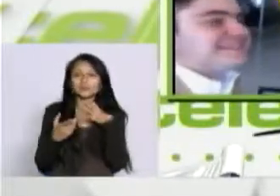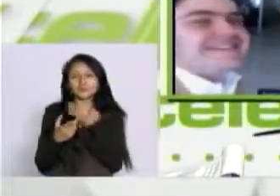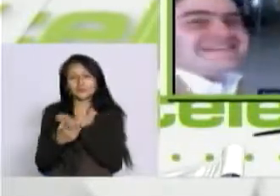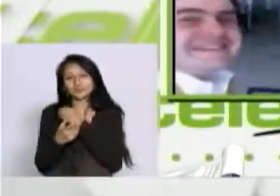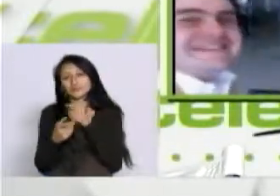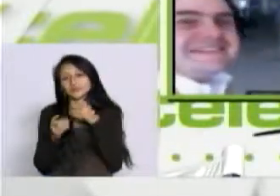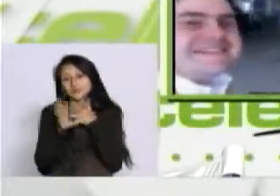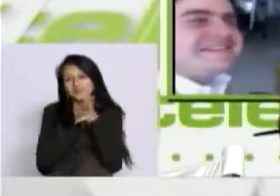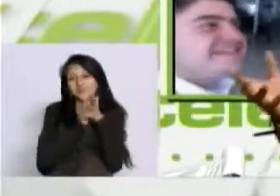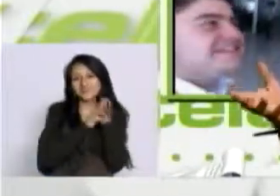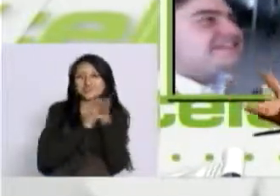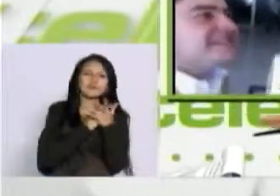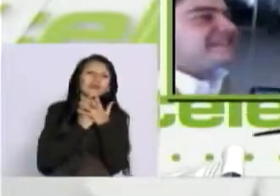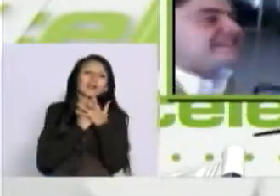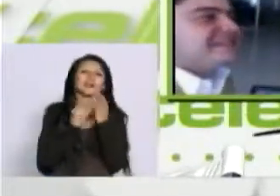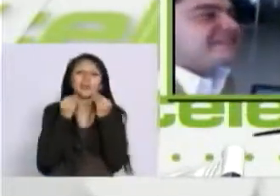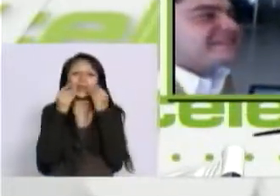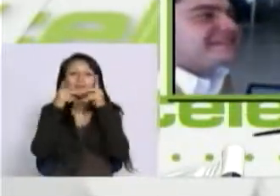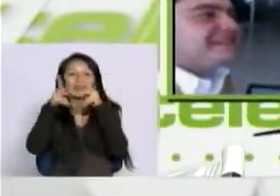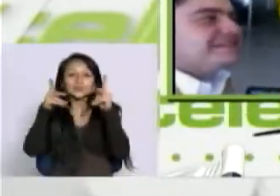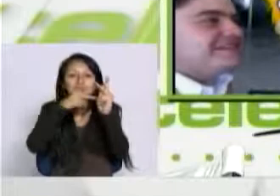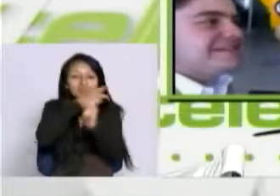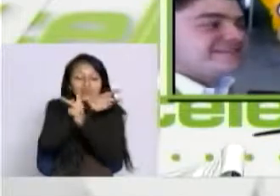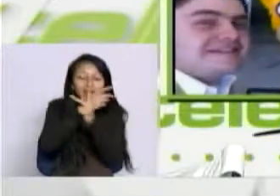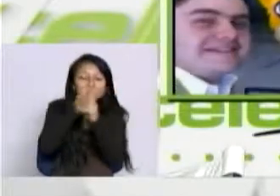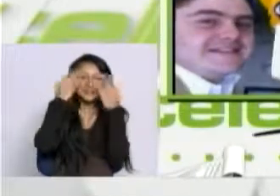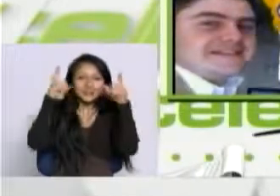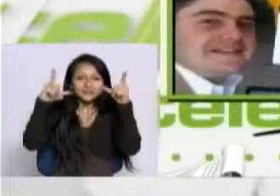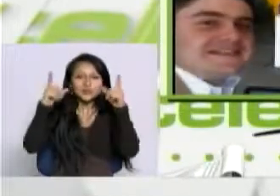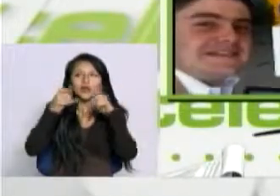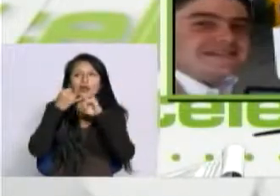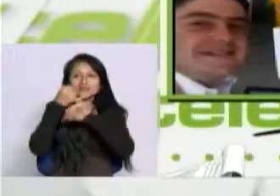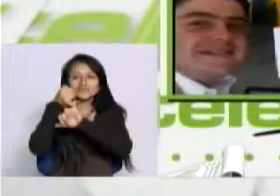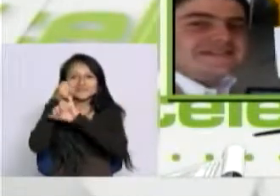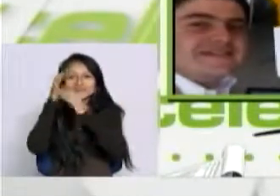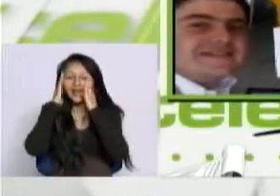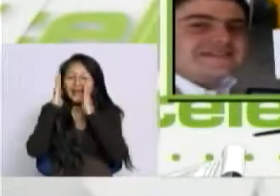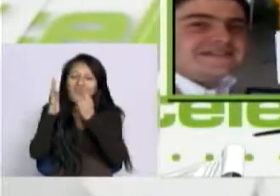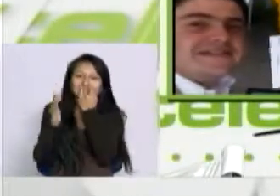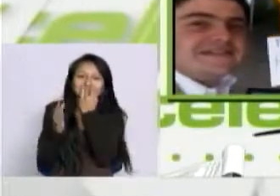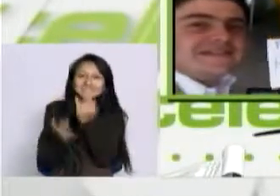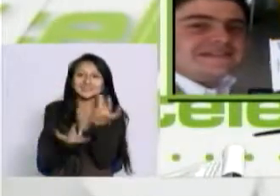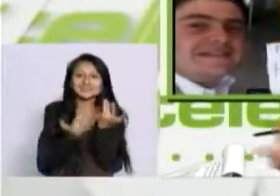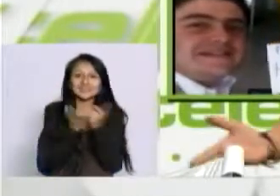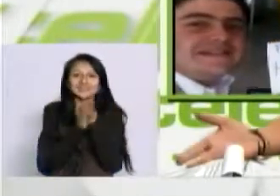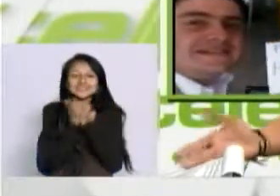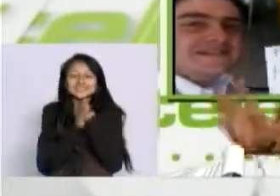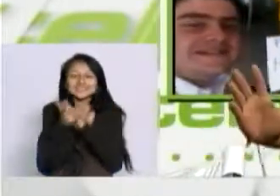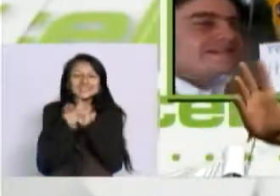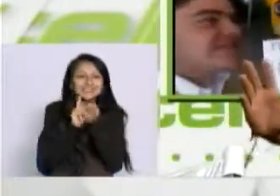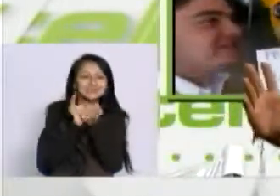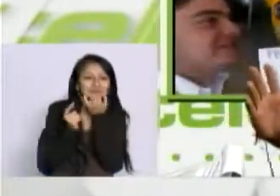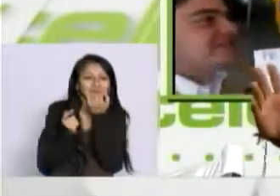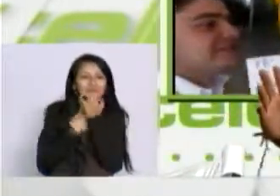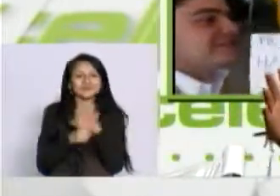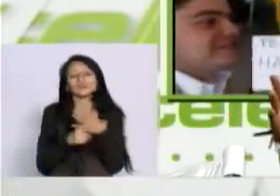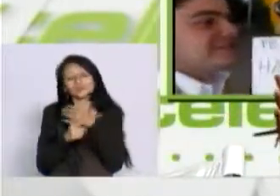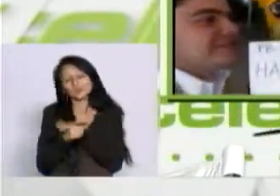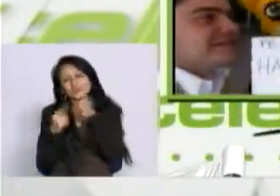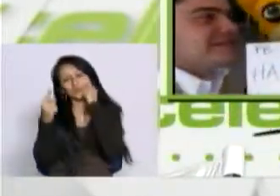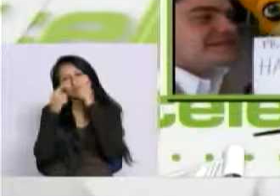algunos casos, pues hacemos algo muy grande, entonces eso es lo de valorar en el equipo de hashtag, y lo logramos. Yo